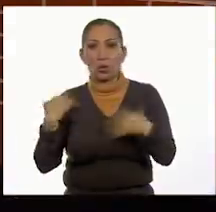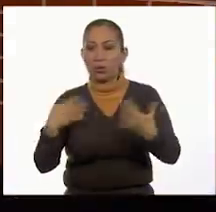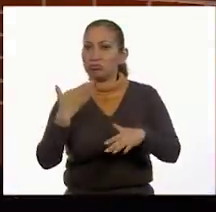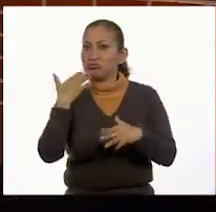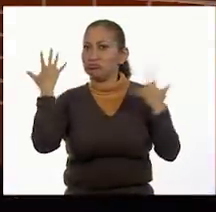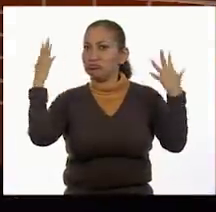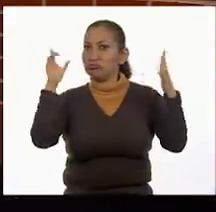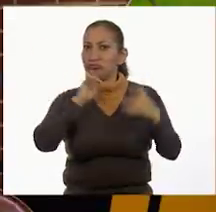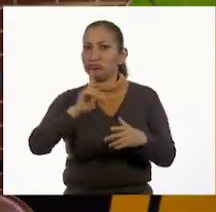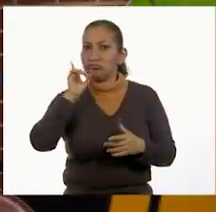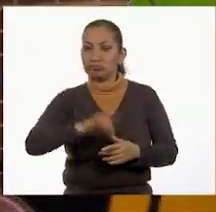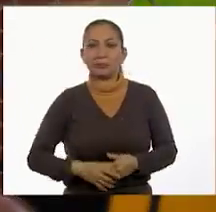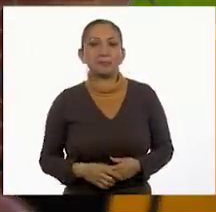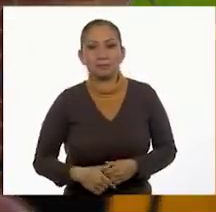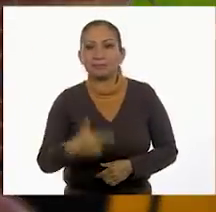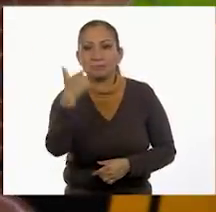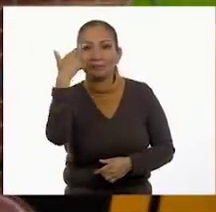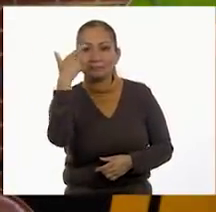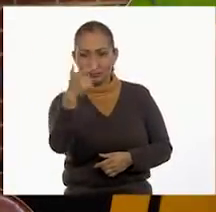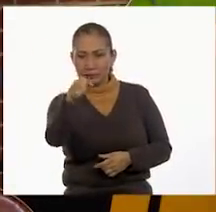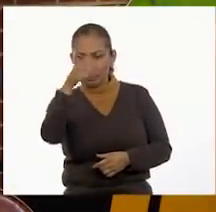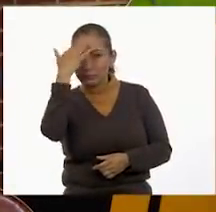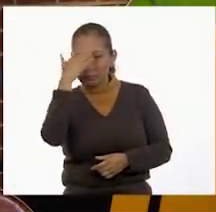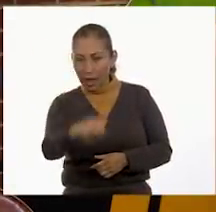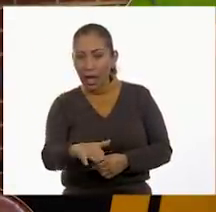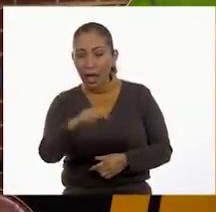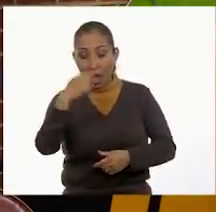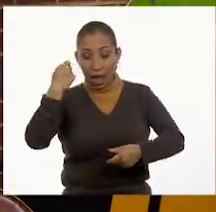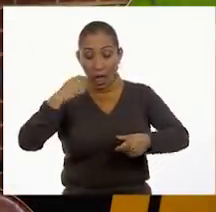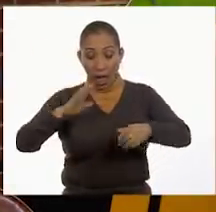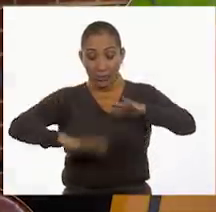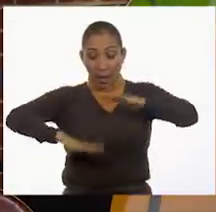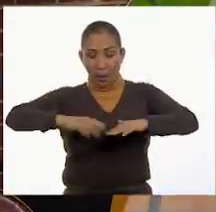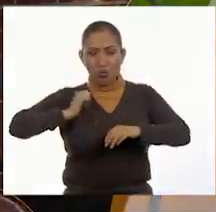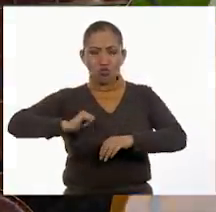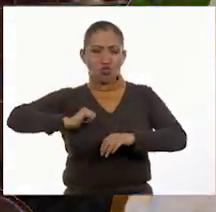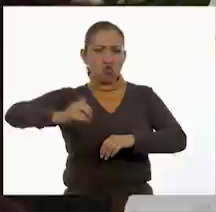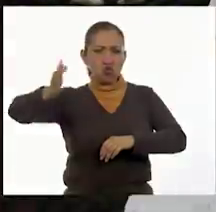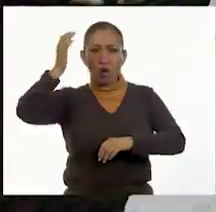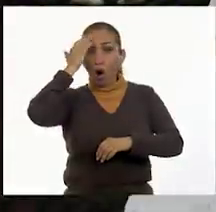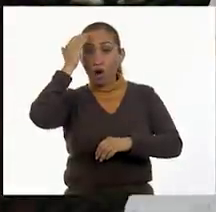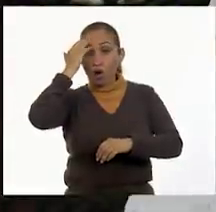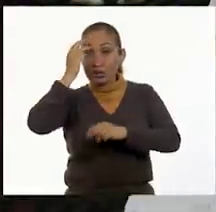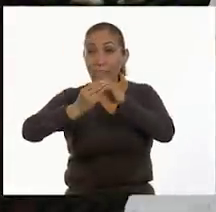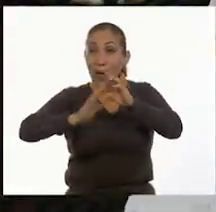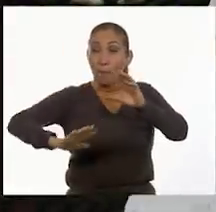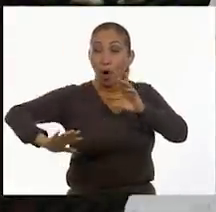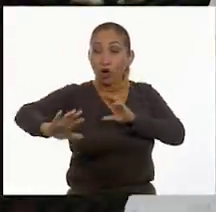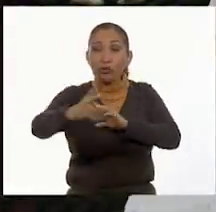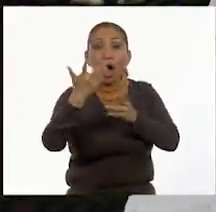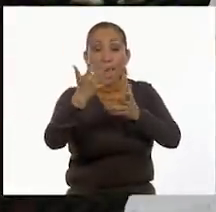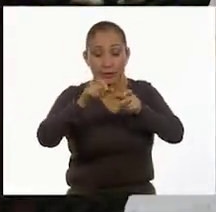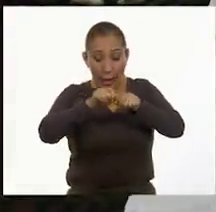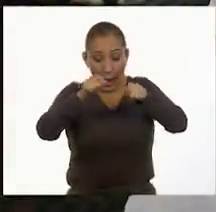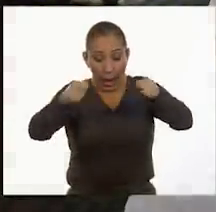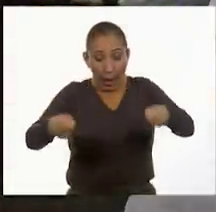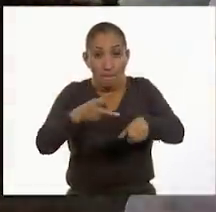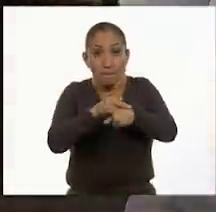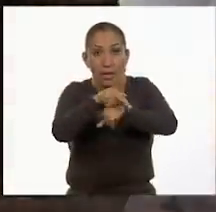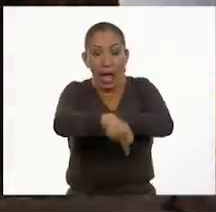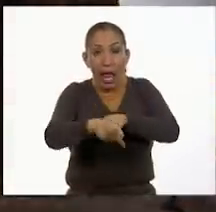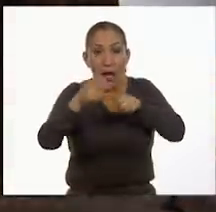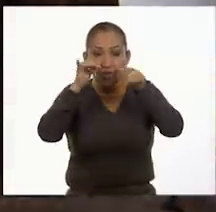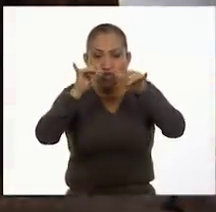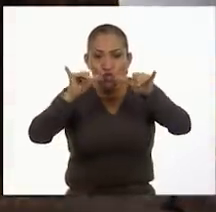¡Bravo, Pavlova! 7. ¿Sabían que el tambor más antiguo que se conoce en el mundo está hecho con la piel de un